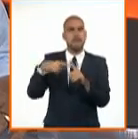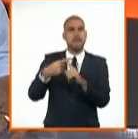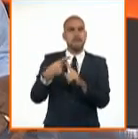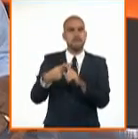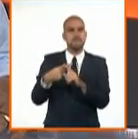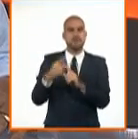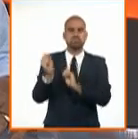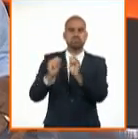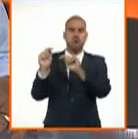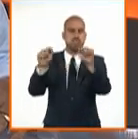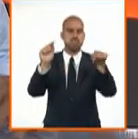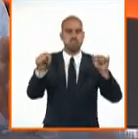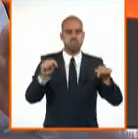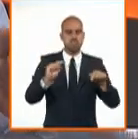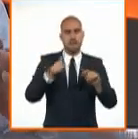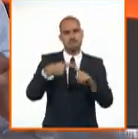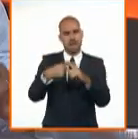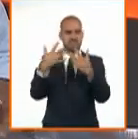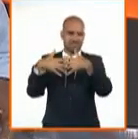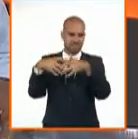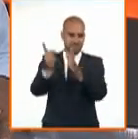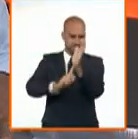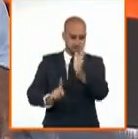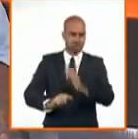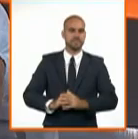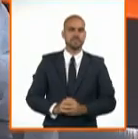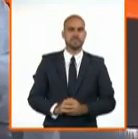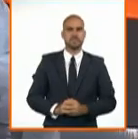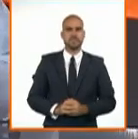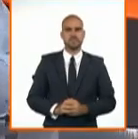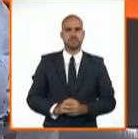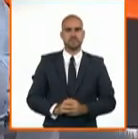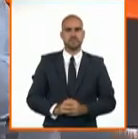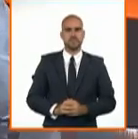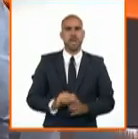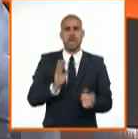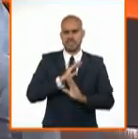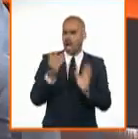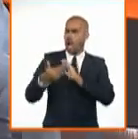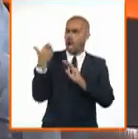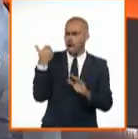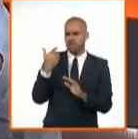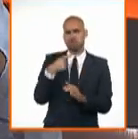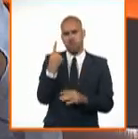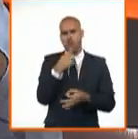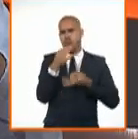térmica que tiene bueno hemos explicado en otro en otras ocasiones